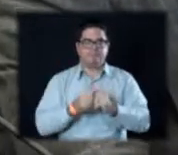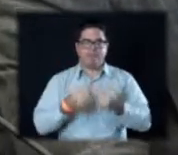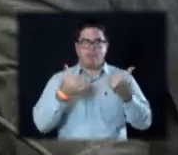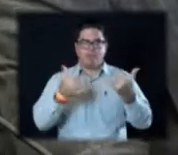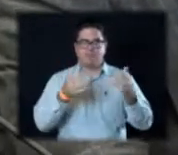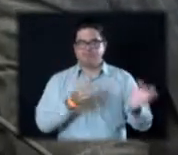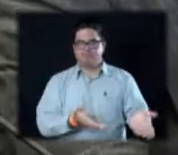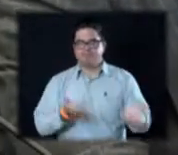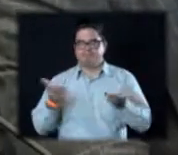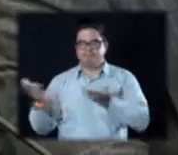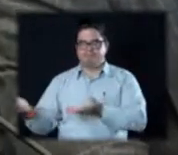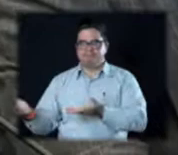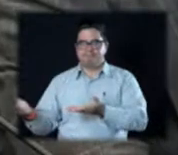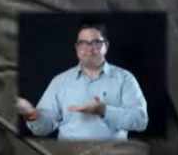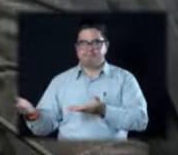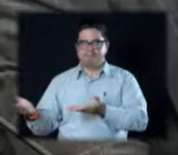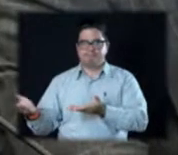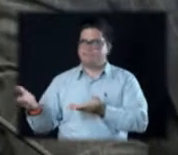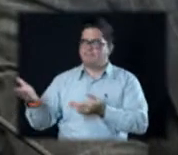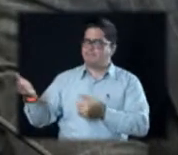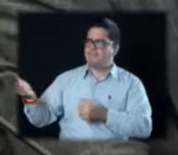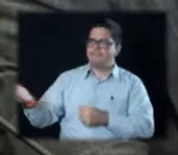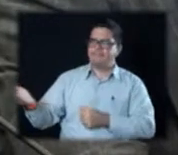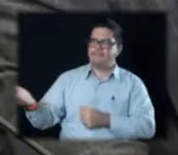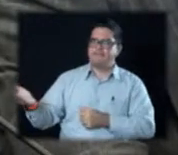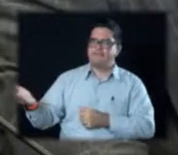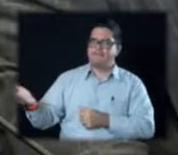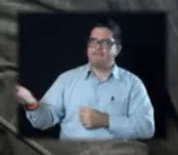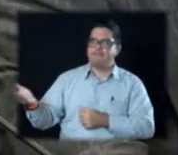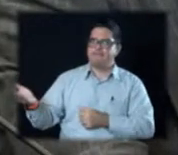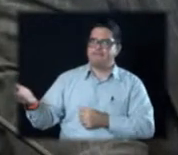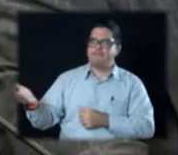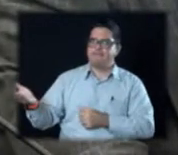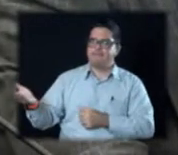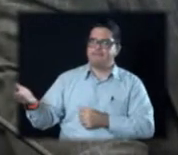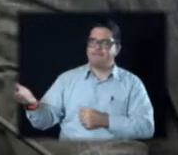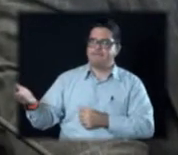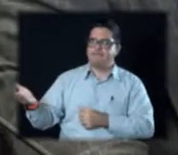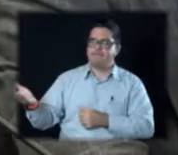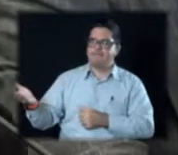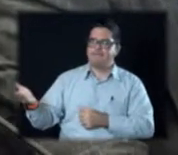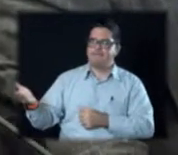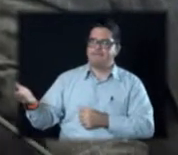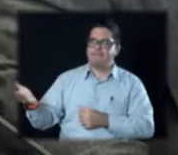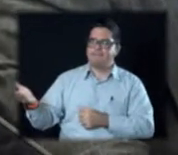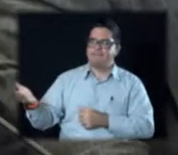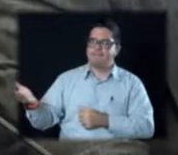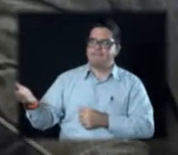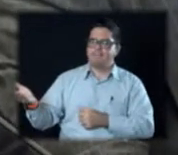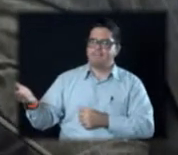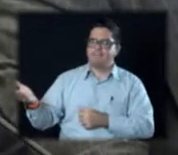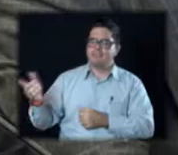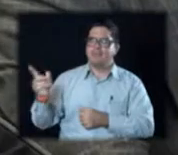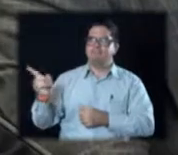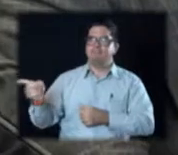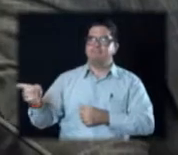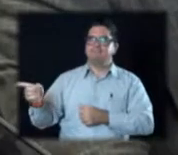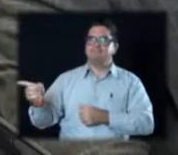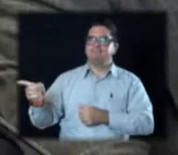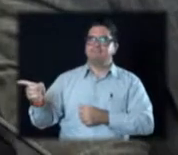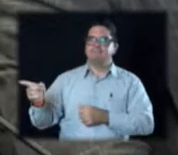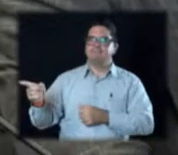Voy a pasar ahora a la presentación, por favor.